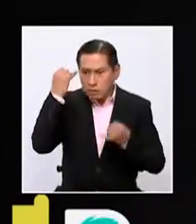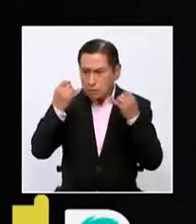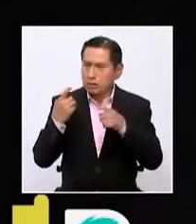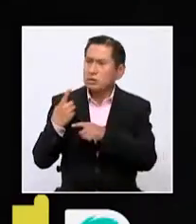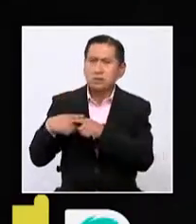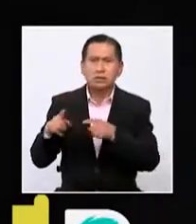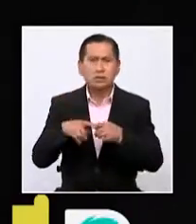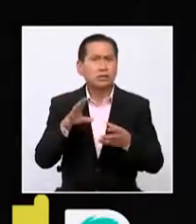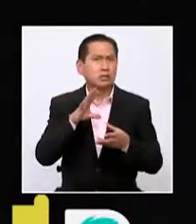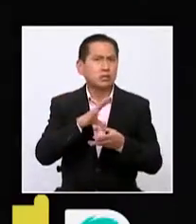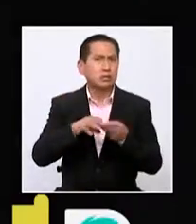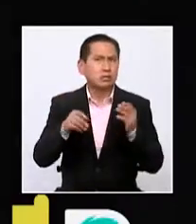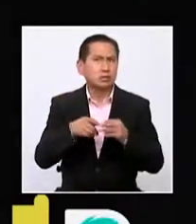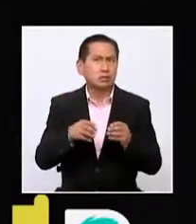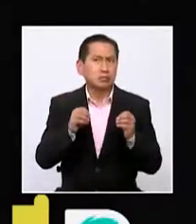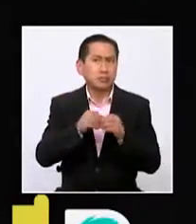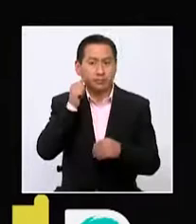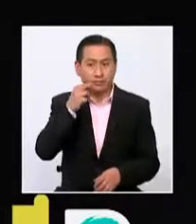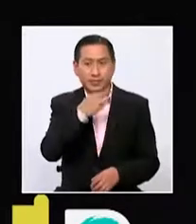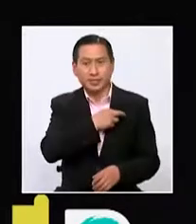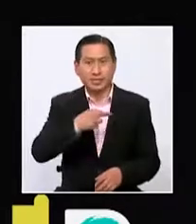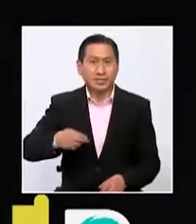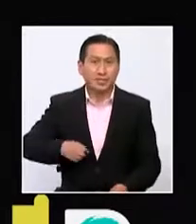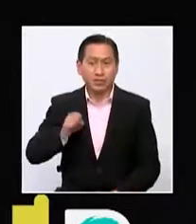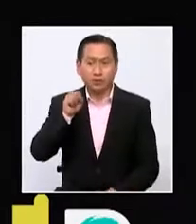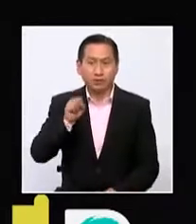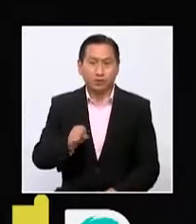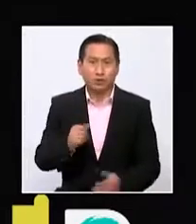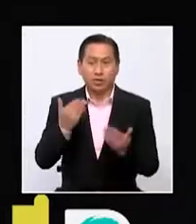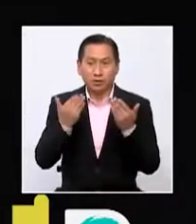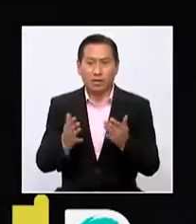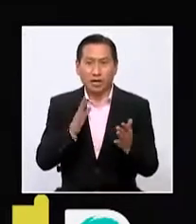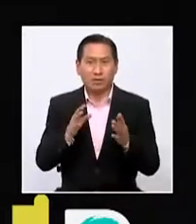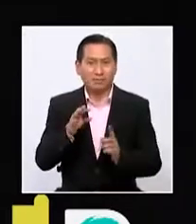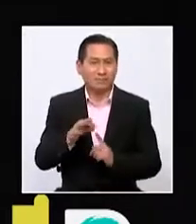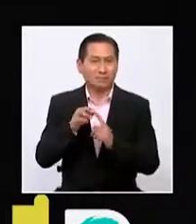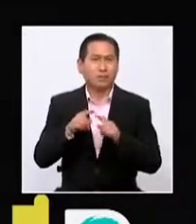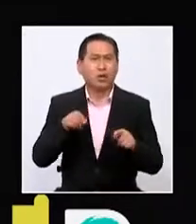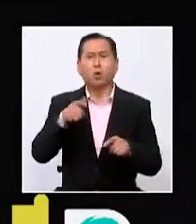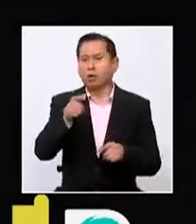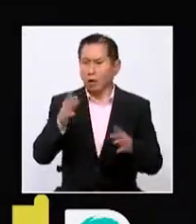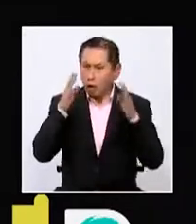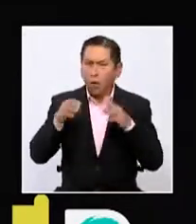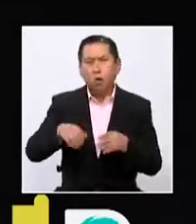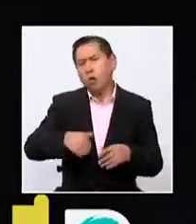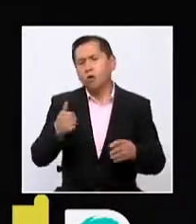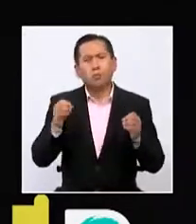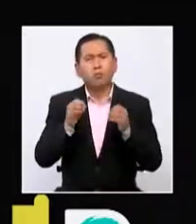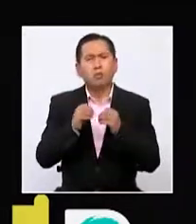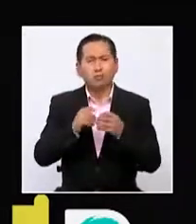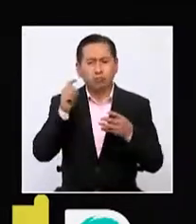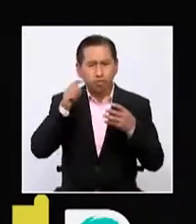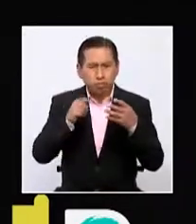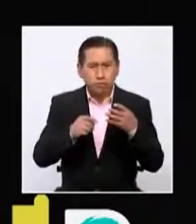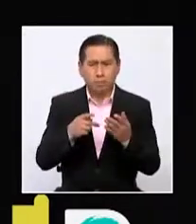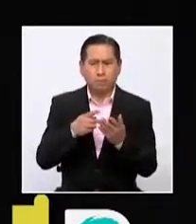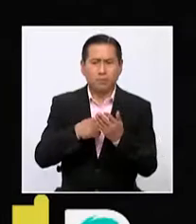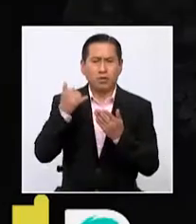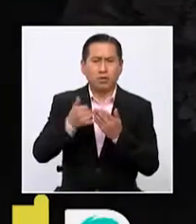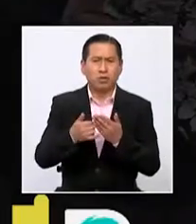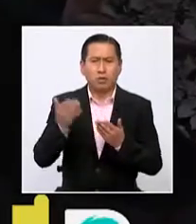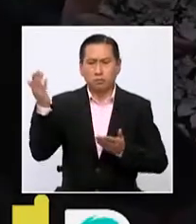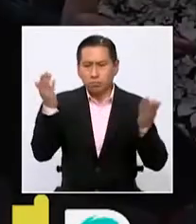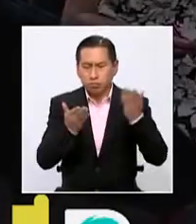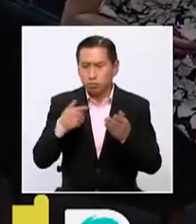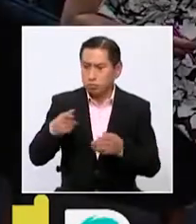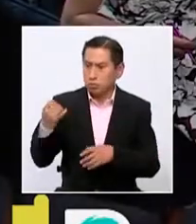historias. Además de La Reina del Sur, de la que estaremos hablando específicamente, tienes que enfrentarte a muchas historias, a muchos proyectos que te llegan, como, mira qué